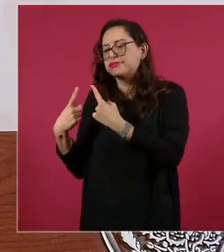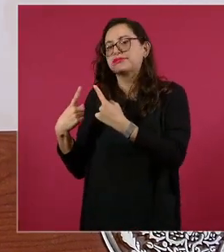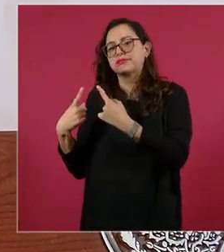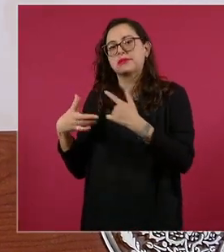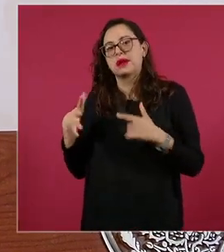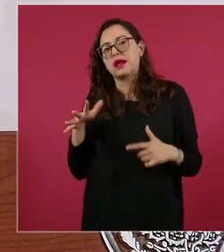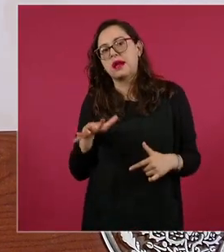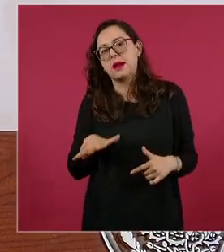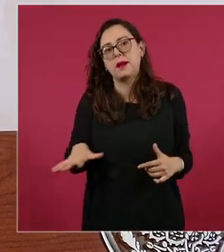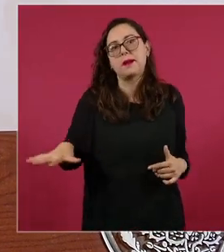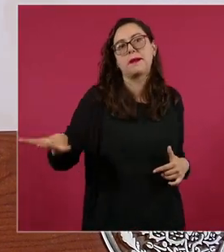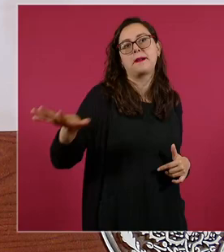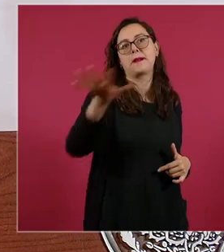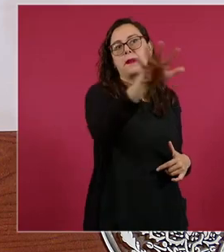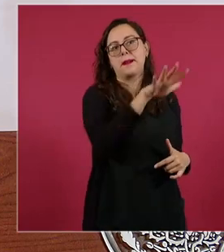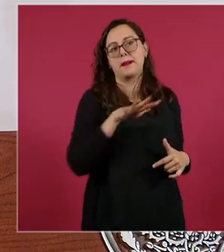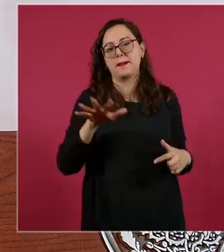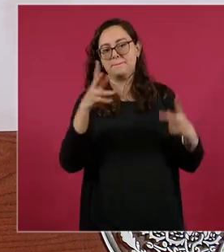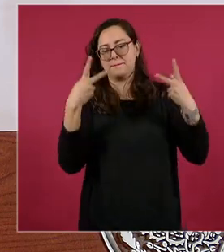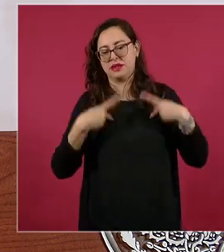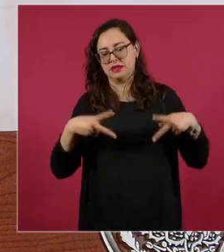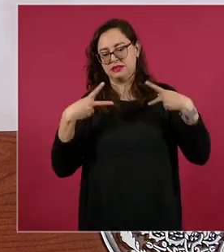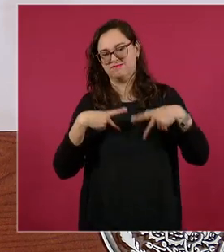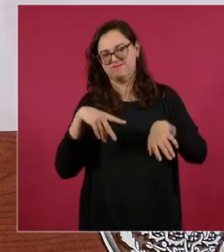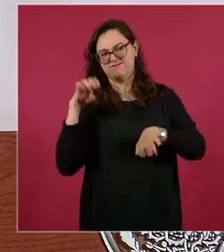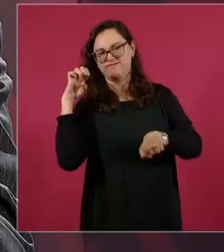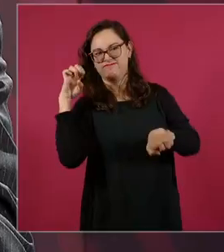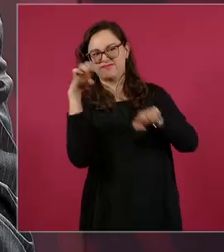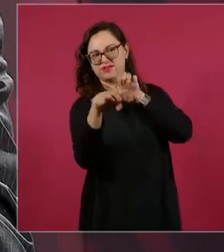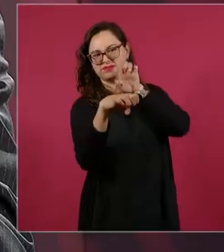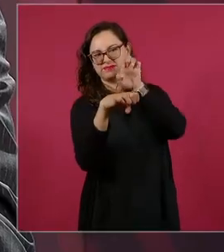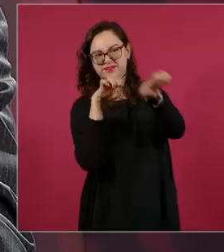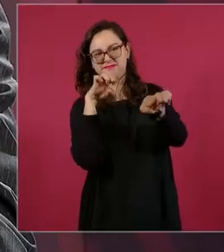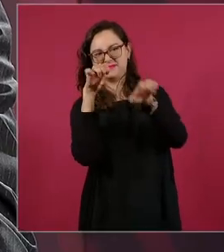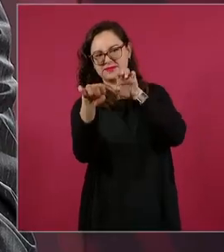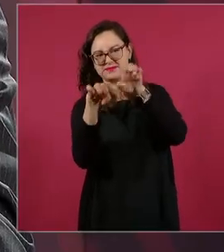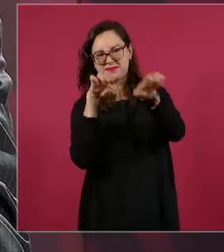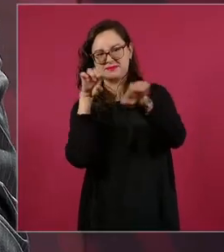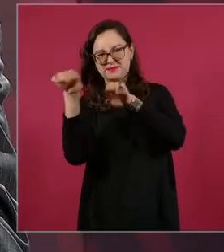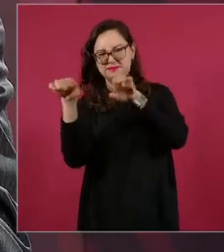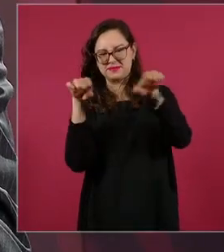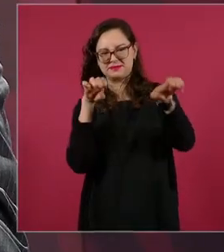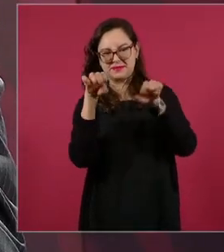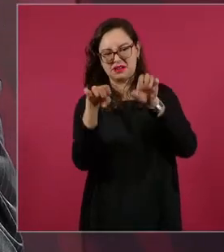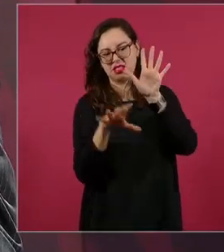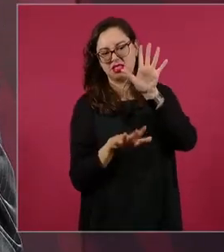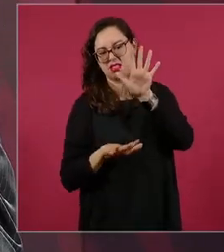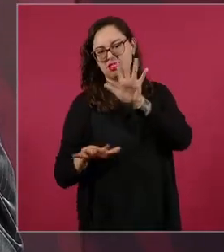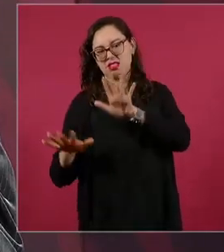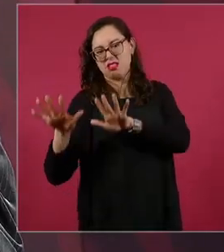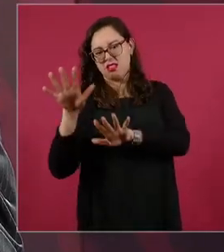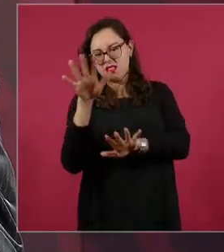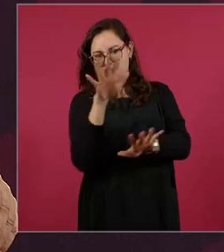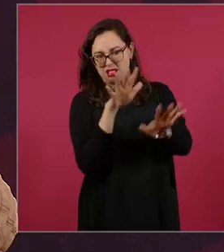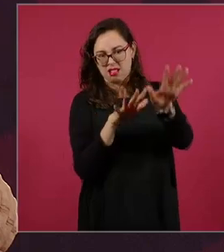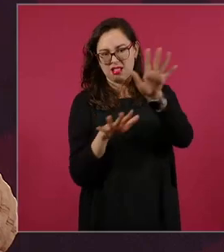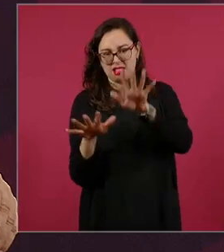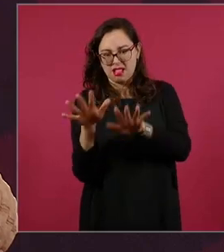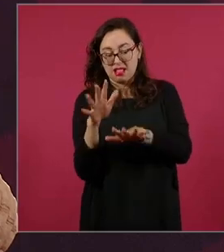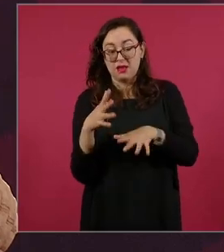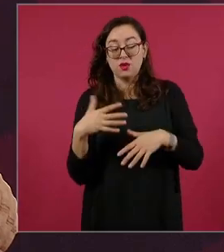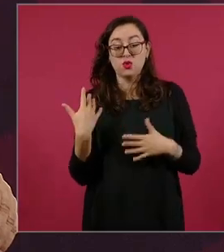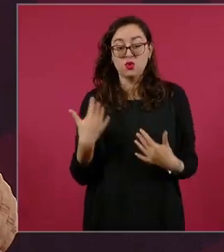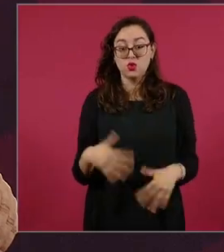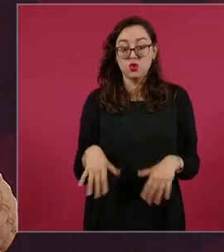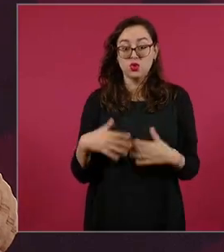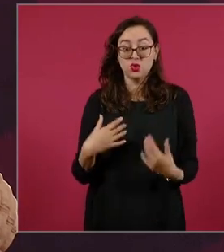de manipulación para